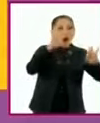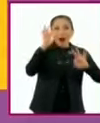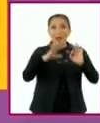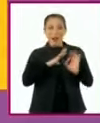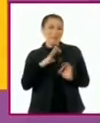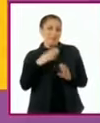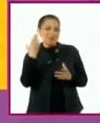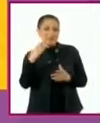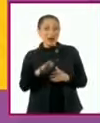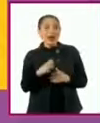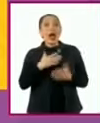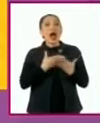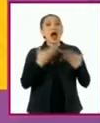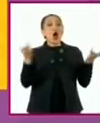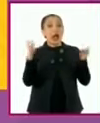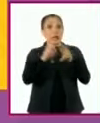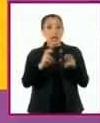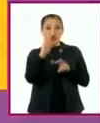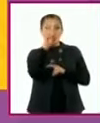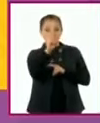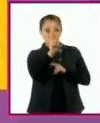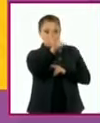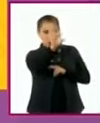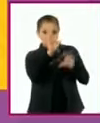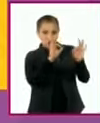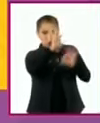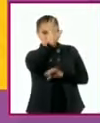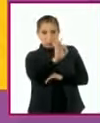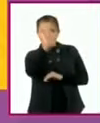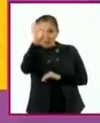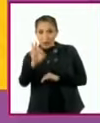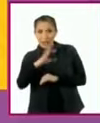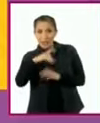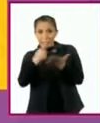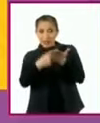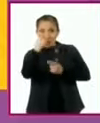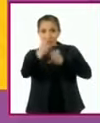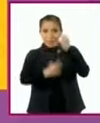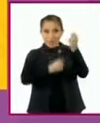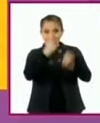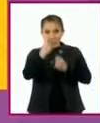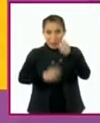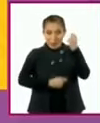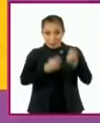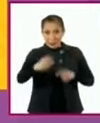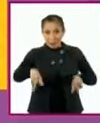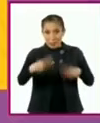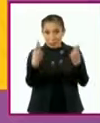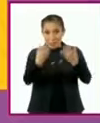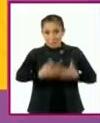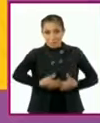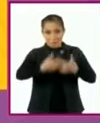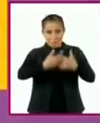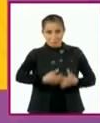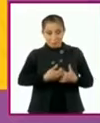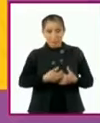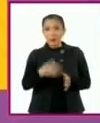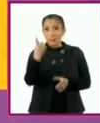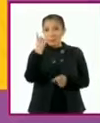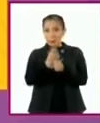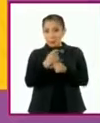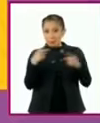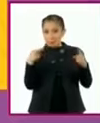Ahora analicemos un par de promociones que se presentan en dicha tienda de aparatos electrónicos. Primera situación.